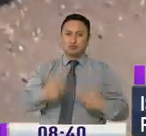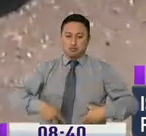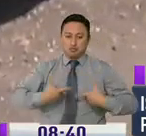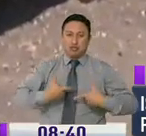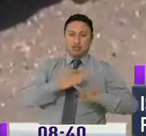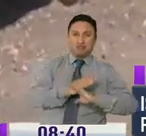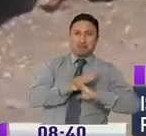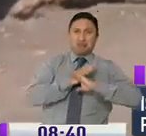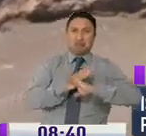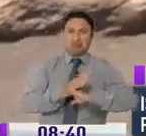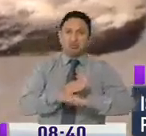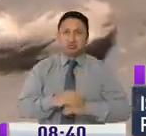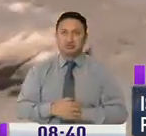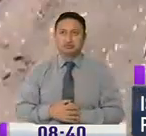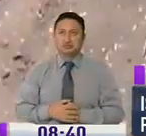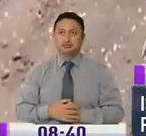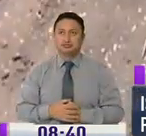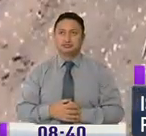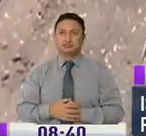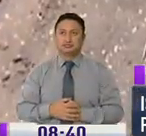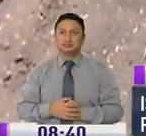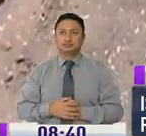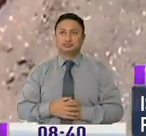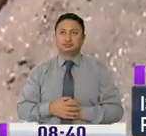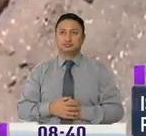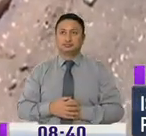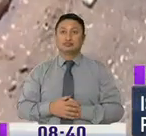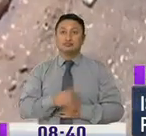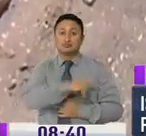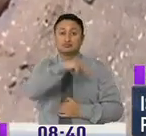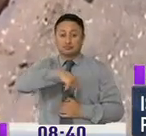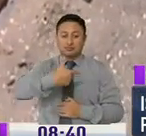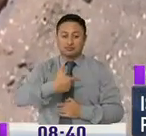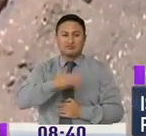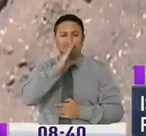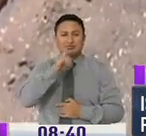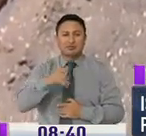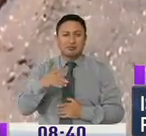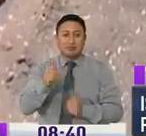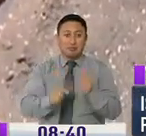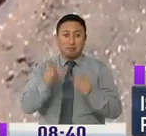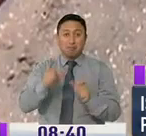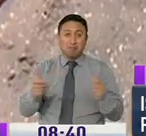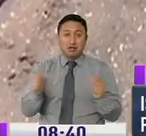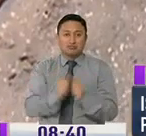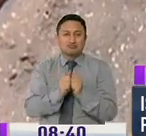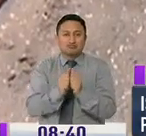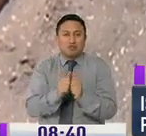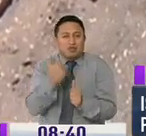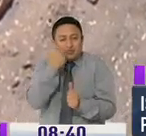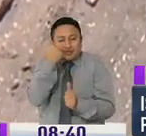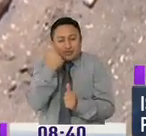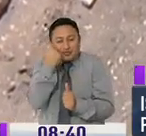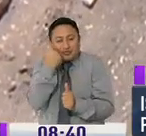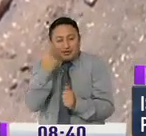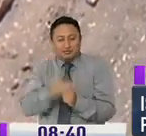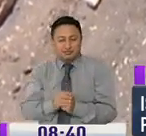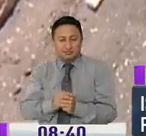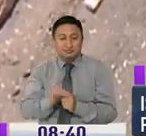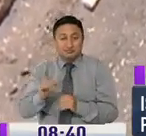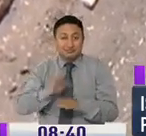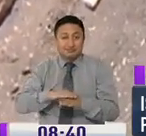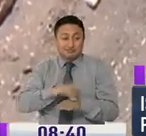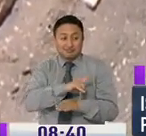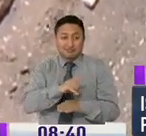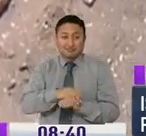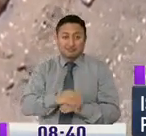vida para evitar que le hagan daño. Aquí lo teníamos para que se ha encariñado, ha cuidado a las personas así, mire que hasta gracias por eso